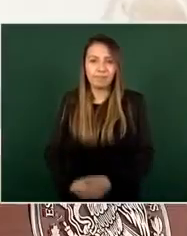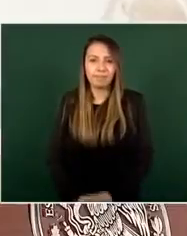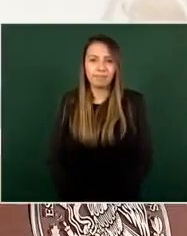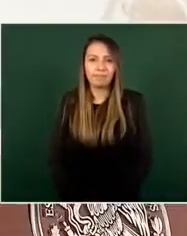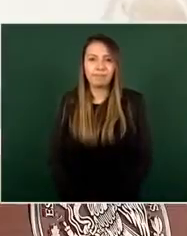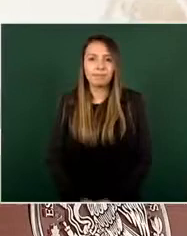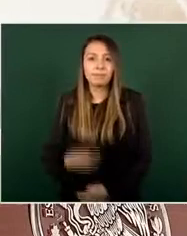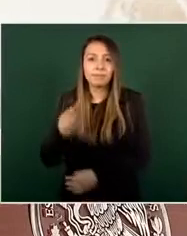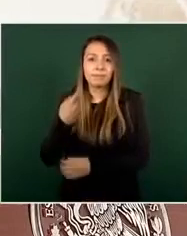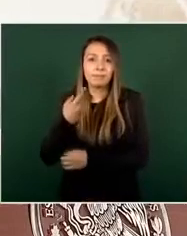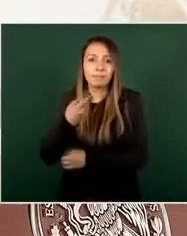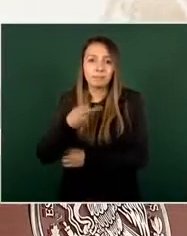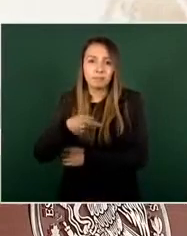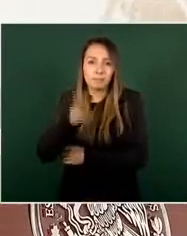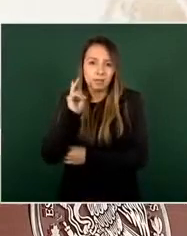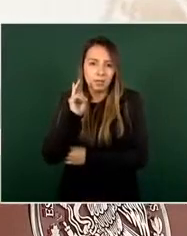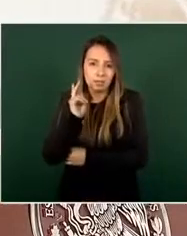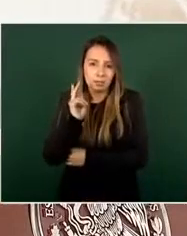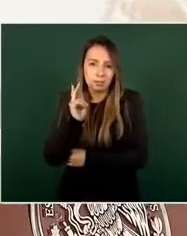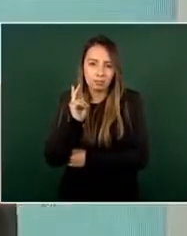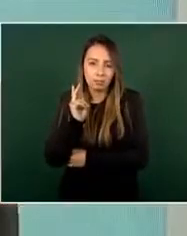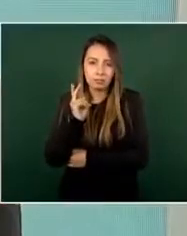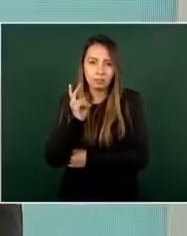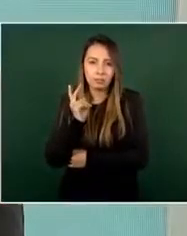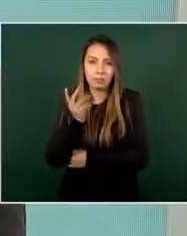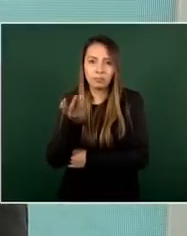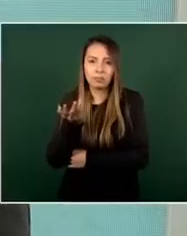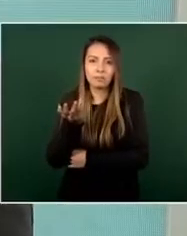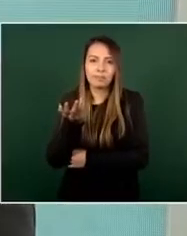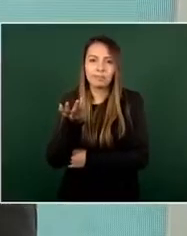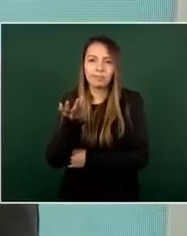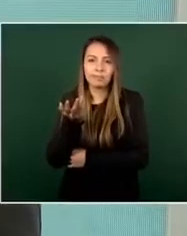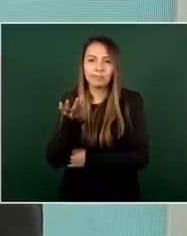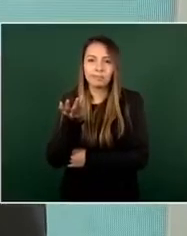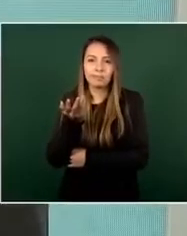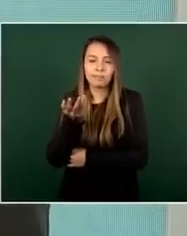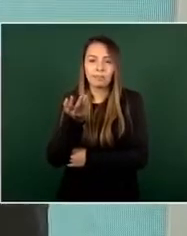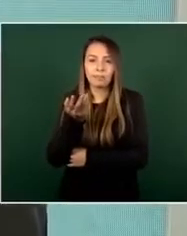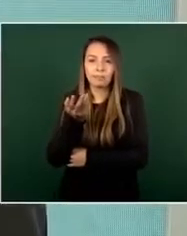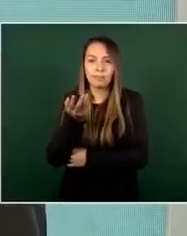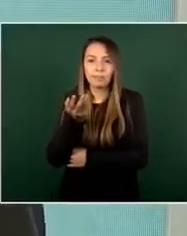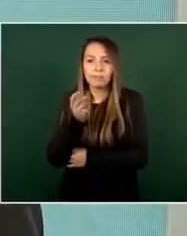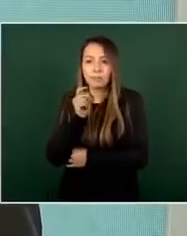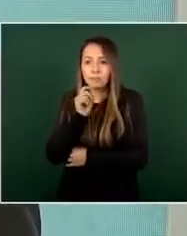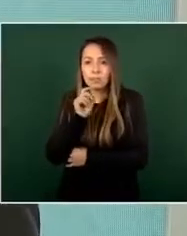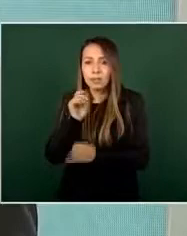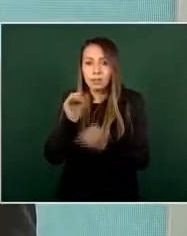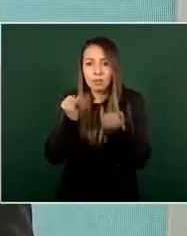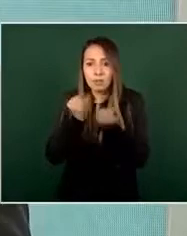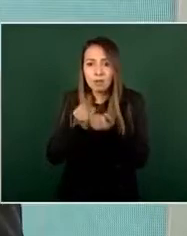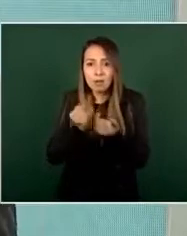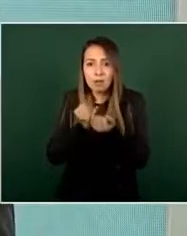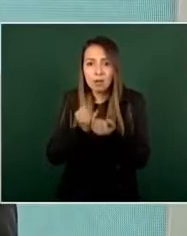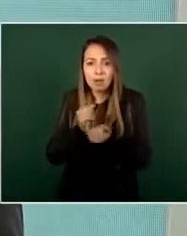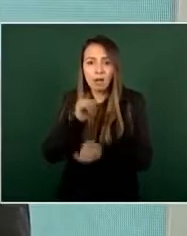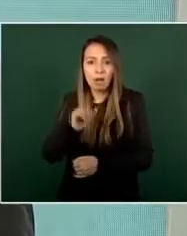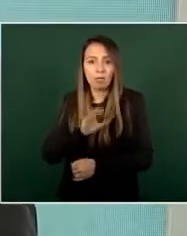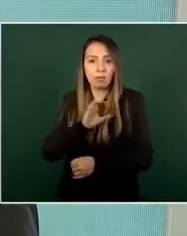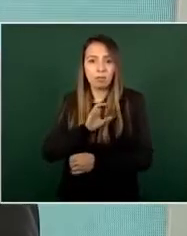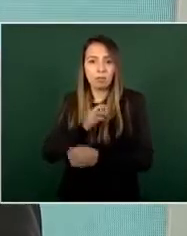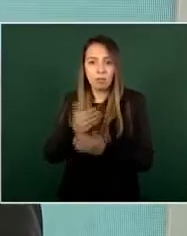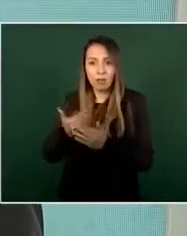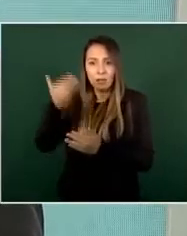pero no es lo mismo en cuanto a la actitud